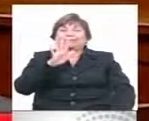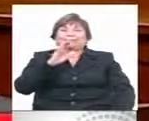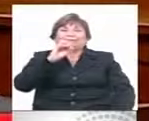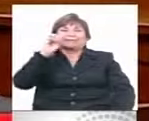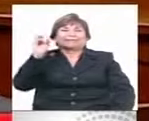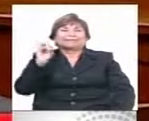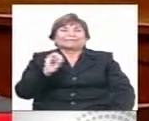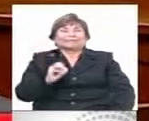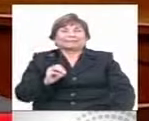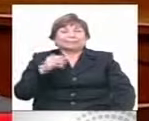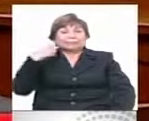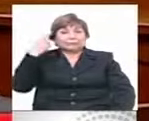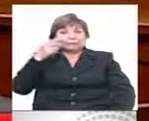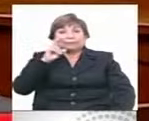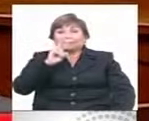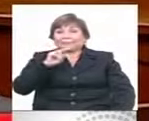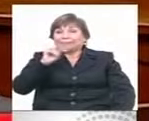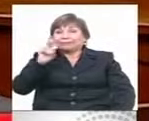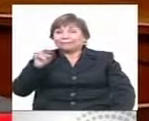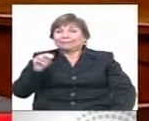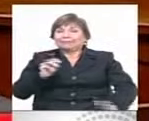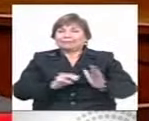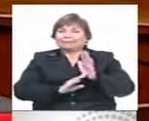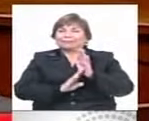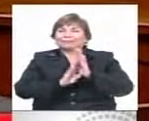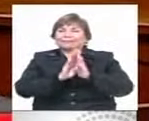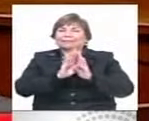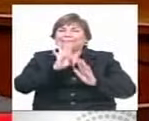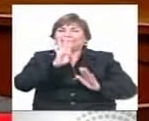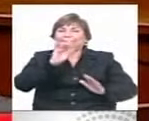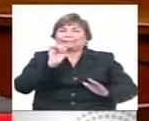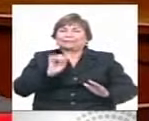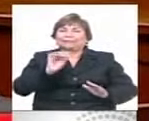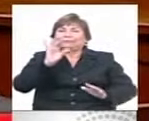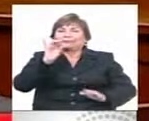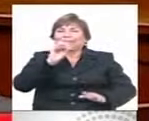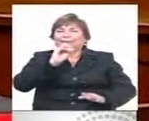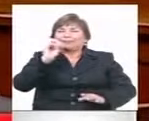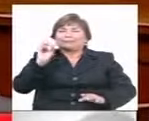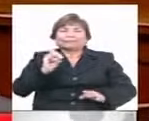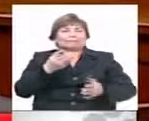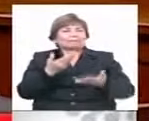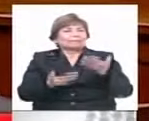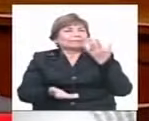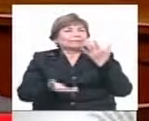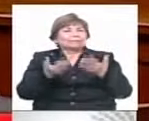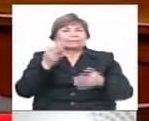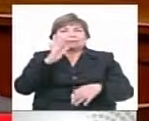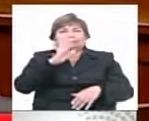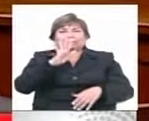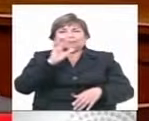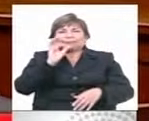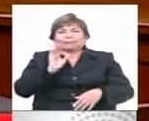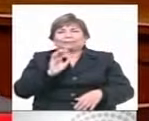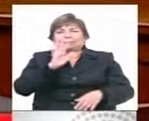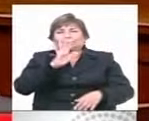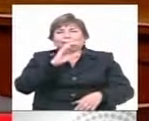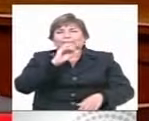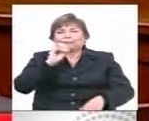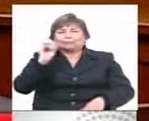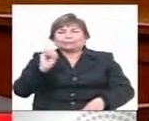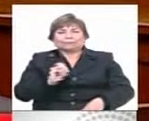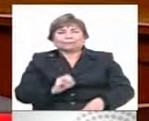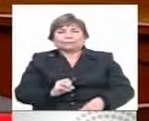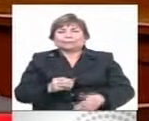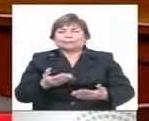10.5% y para el 2022 más del 4.8% con un promedio de 5.5%